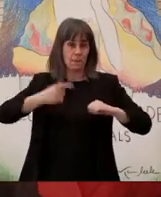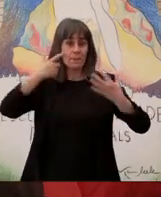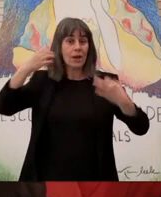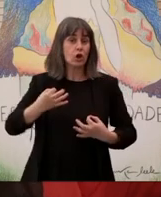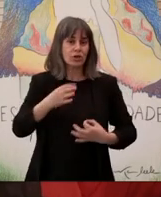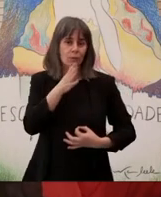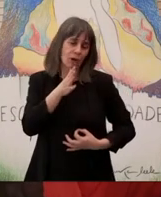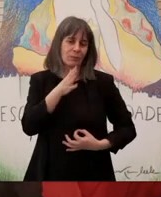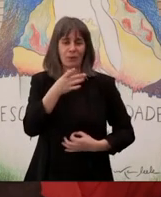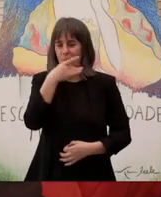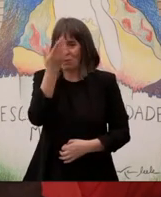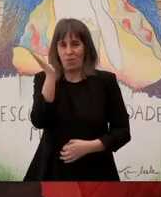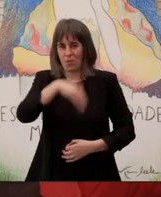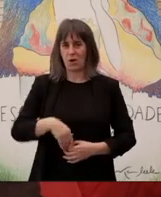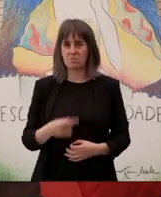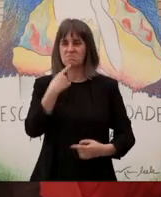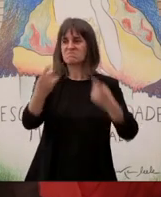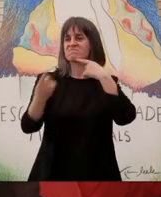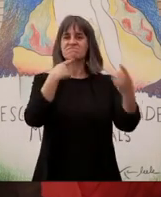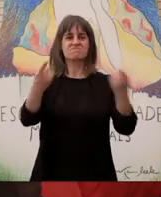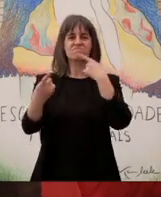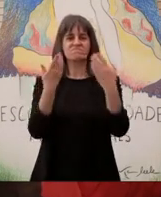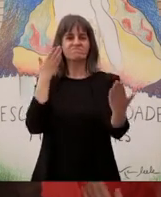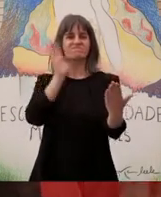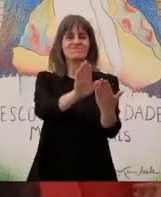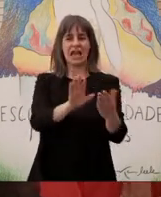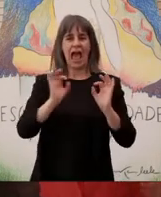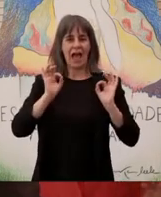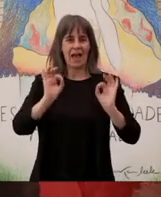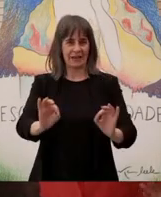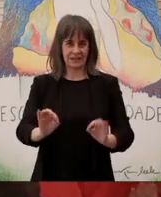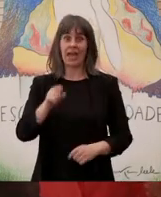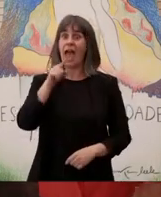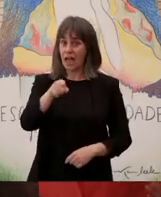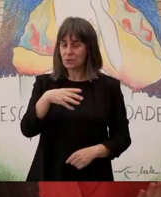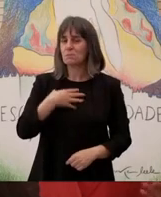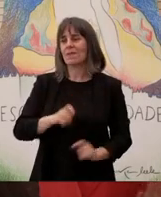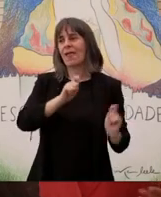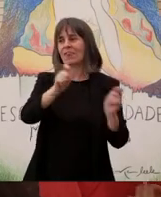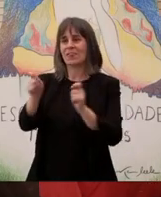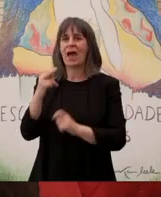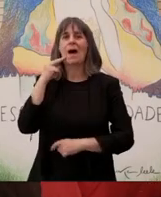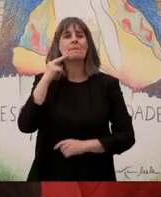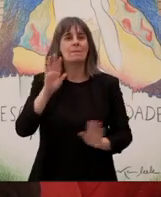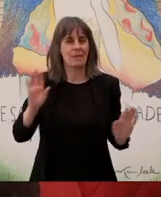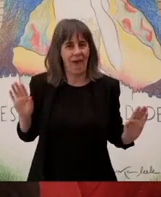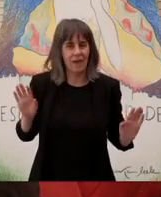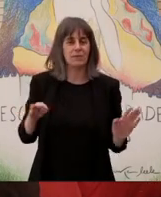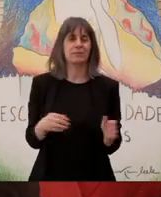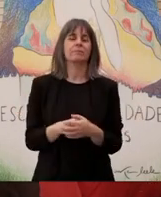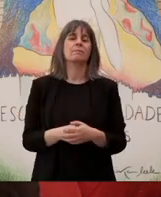deslenguadas y es eso da muchísisimo Melo muchísimo miedo